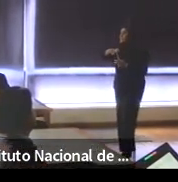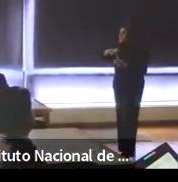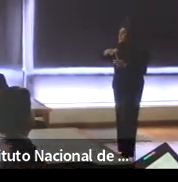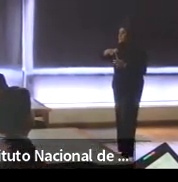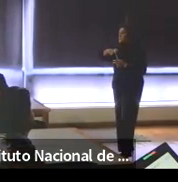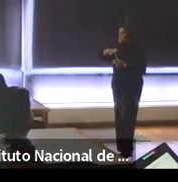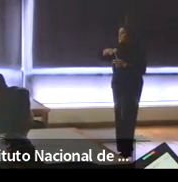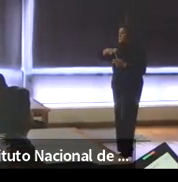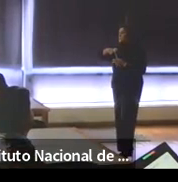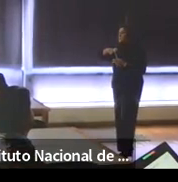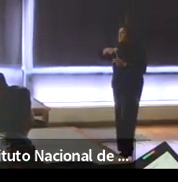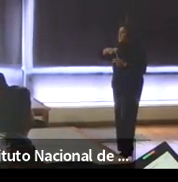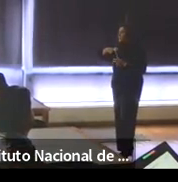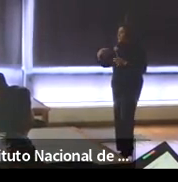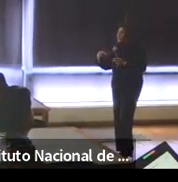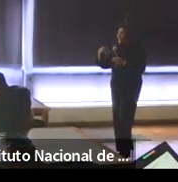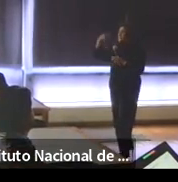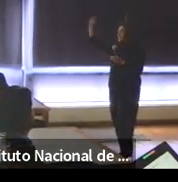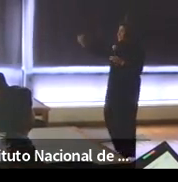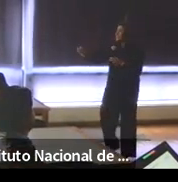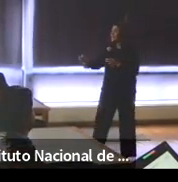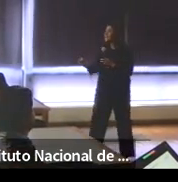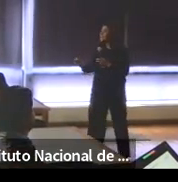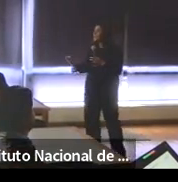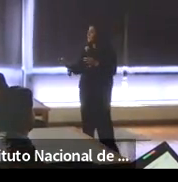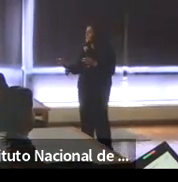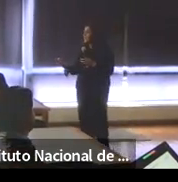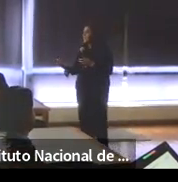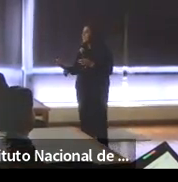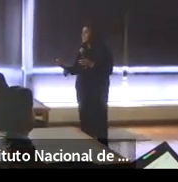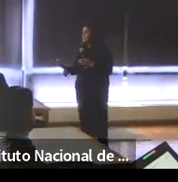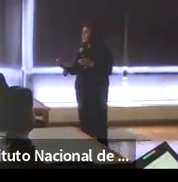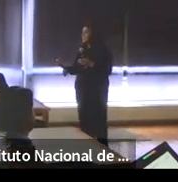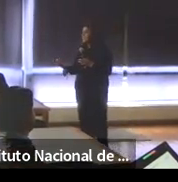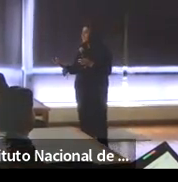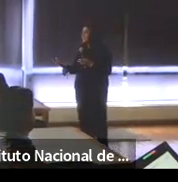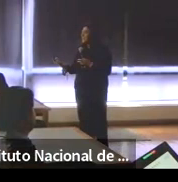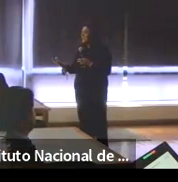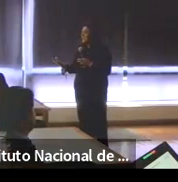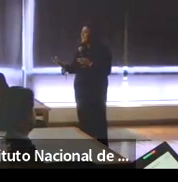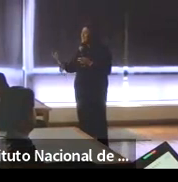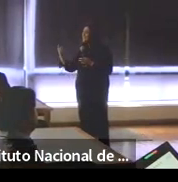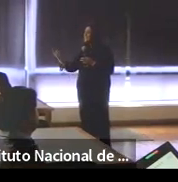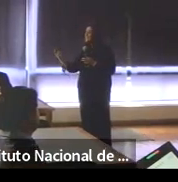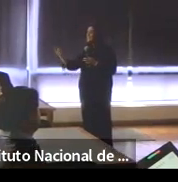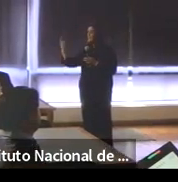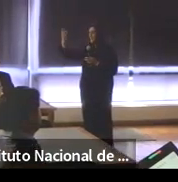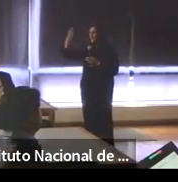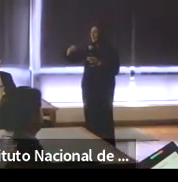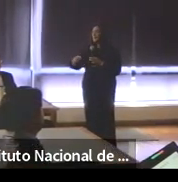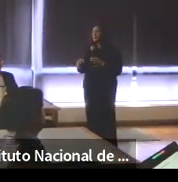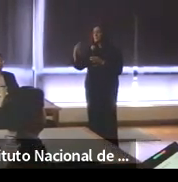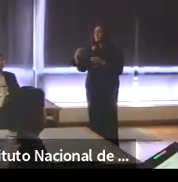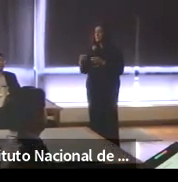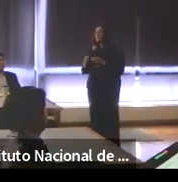contigo como te hace el abordaje de un problema Quién ha sentido que